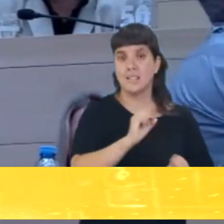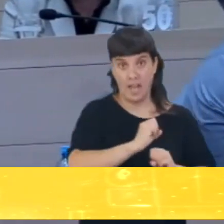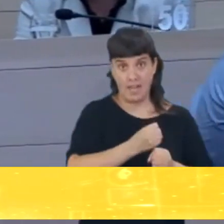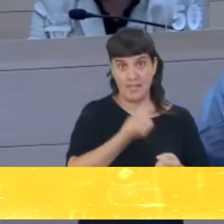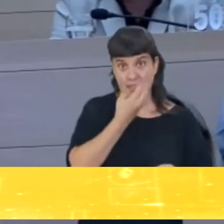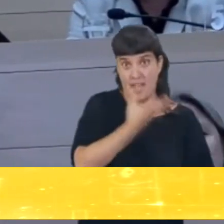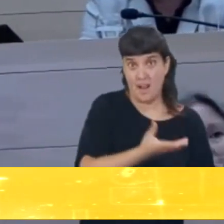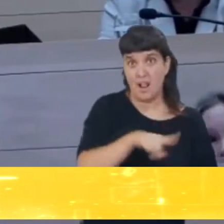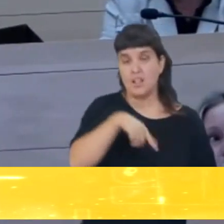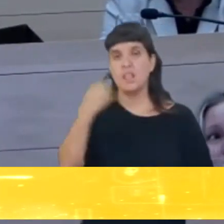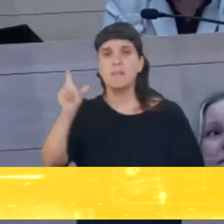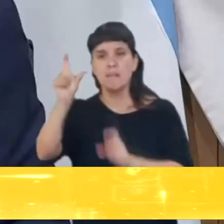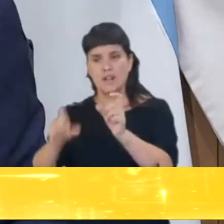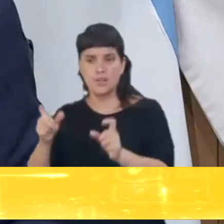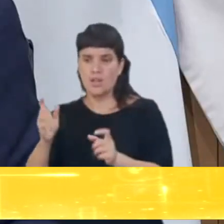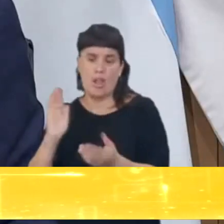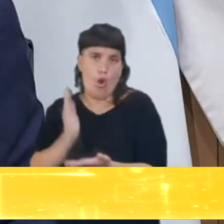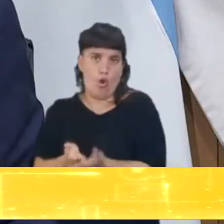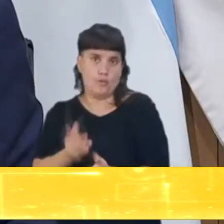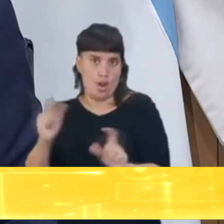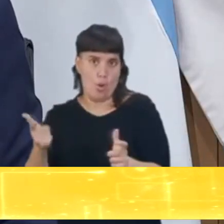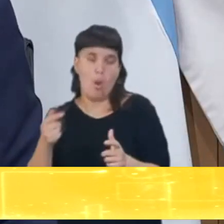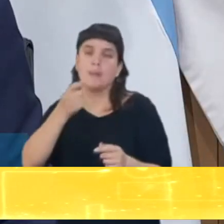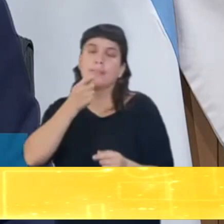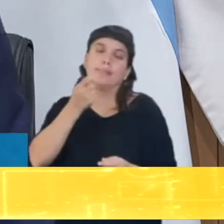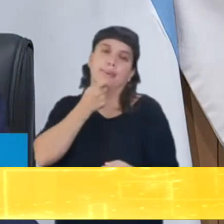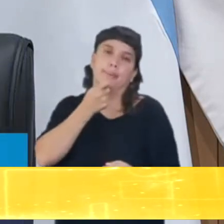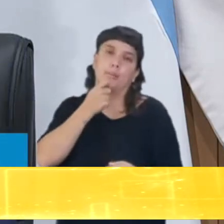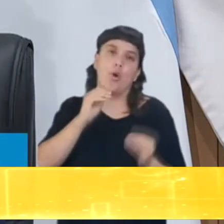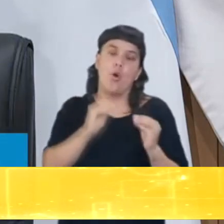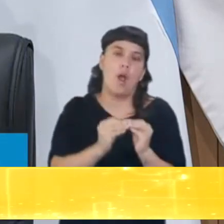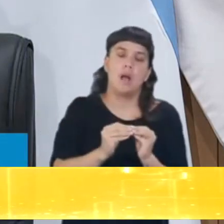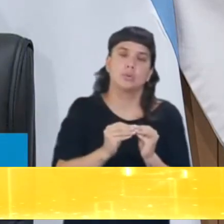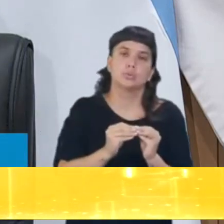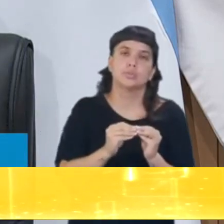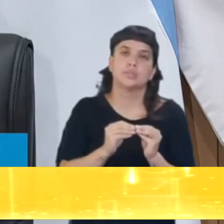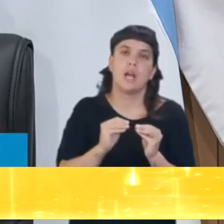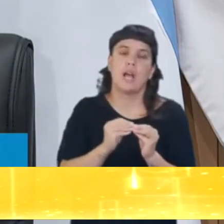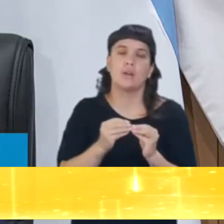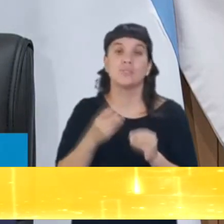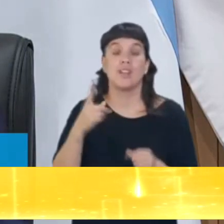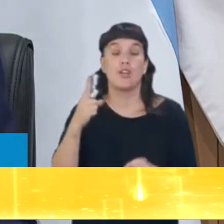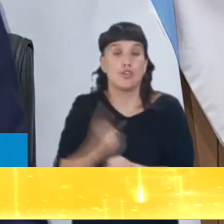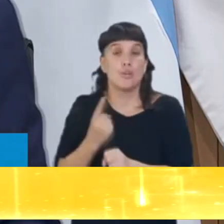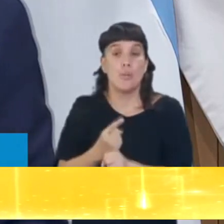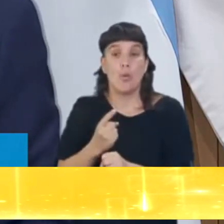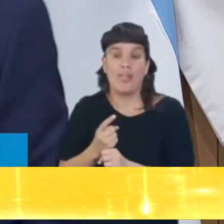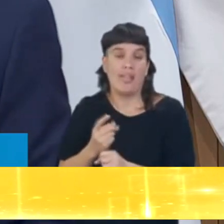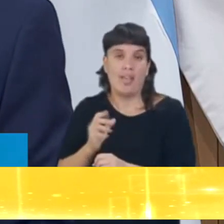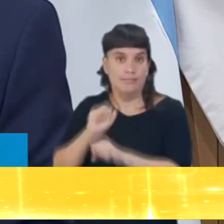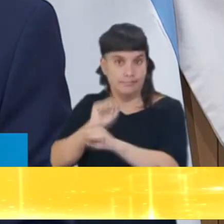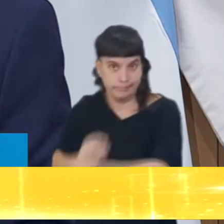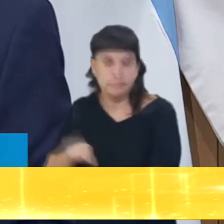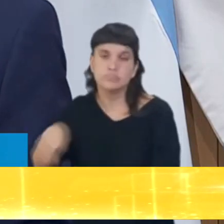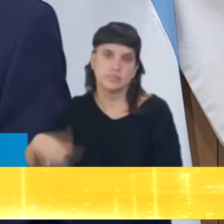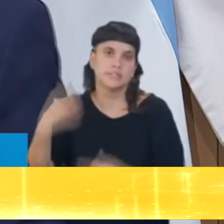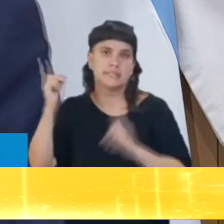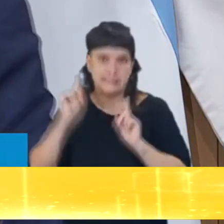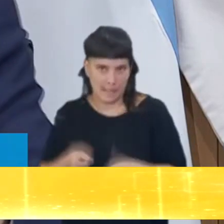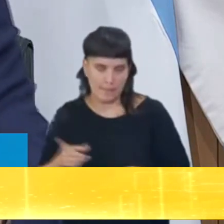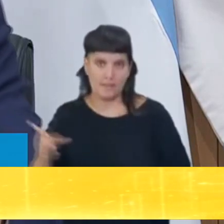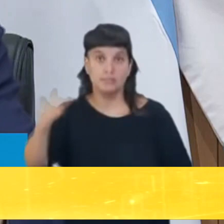condenó por mediar alguna causa de inimputabilidad eso es lo que le pido que traten para así